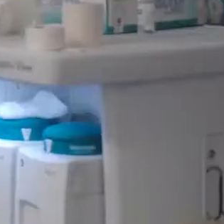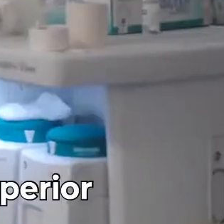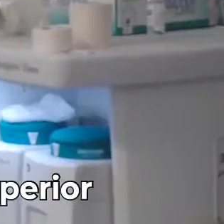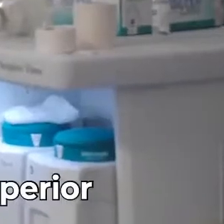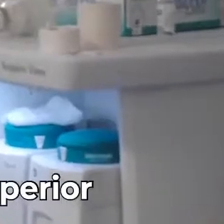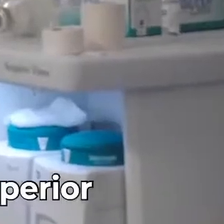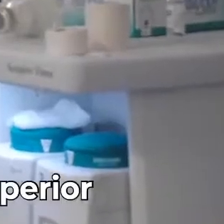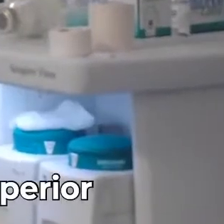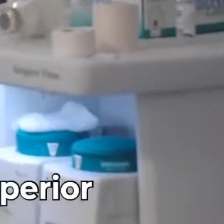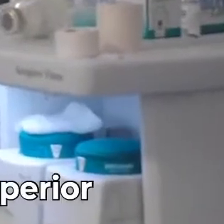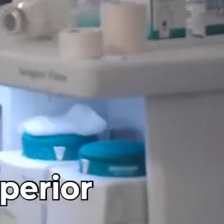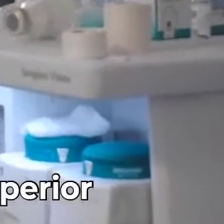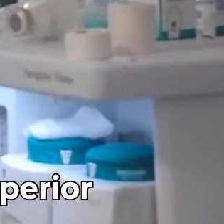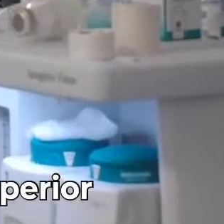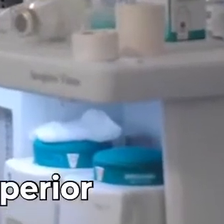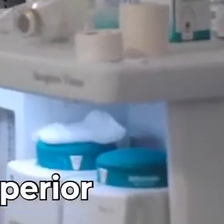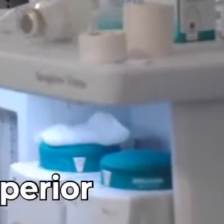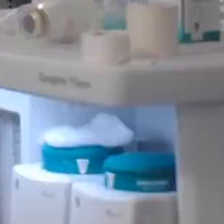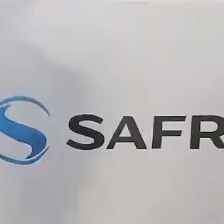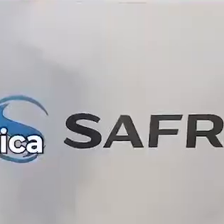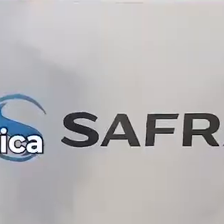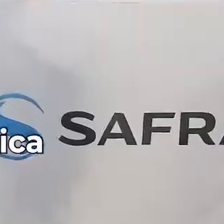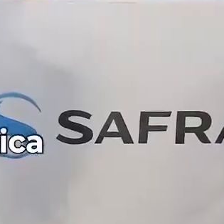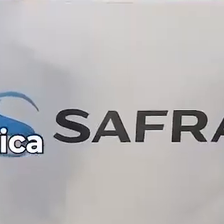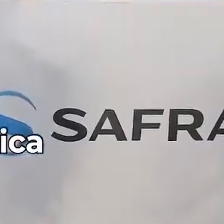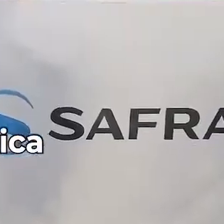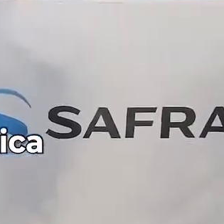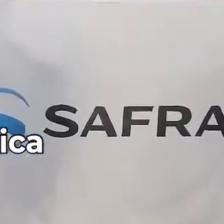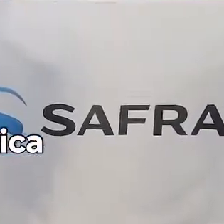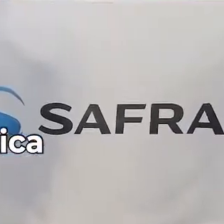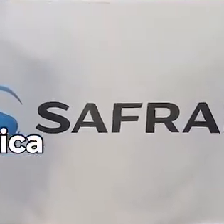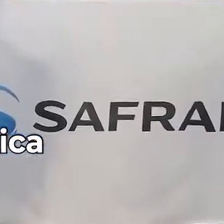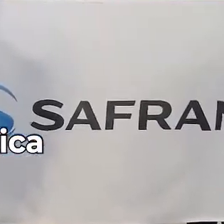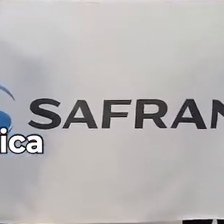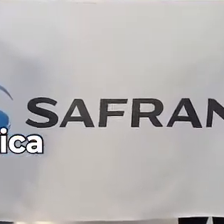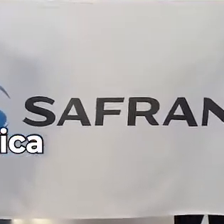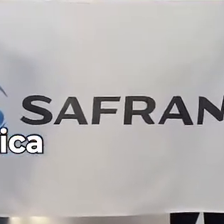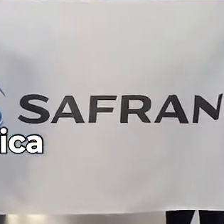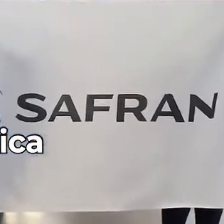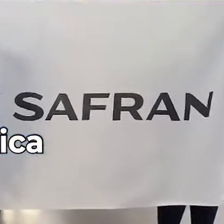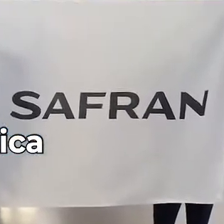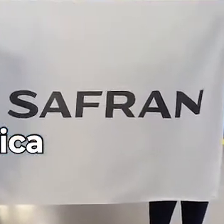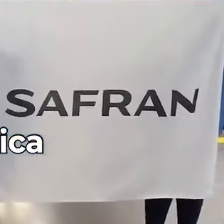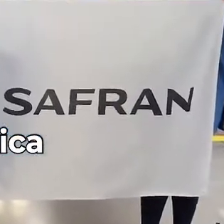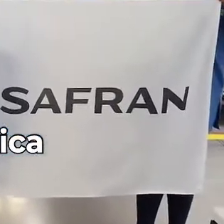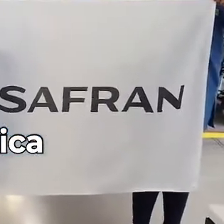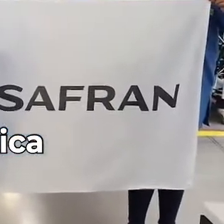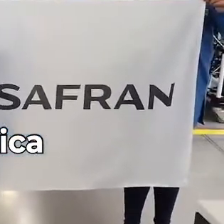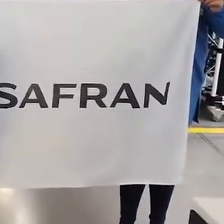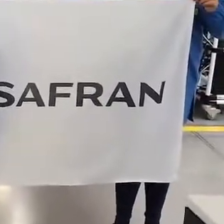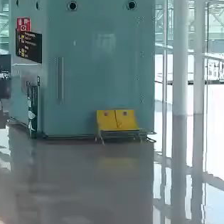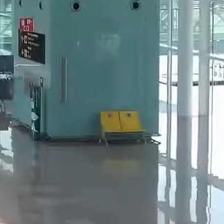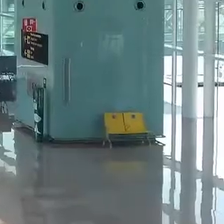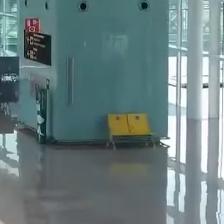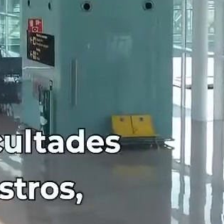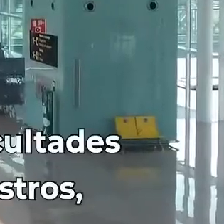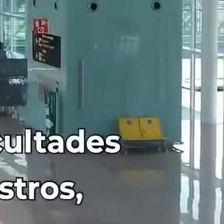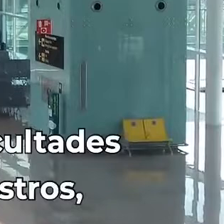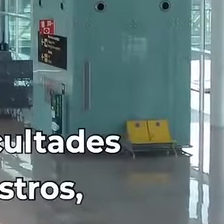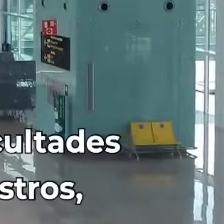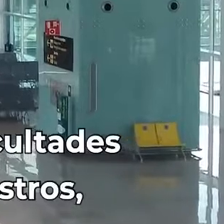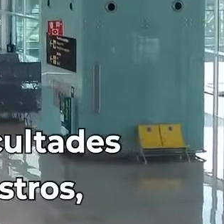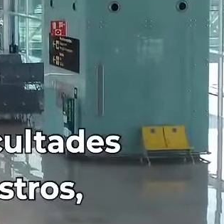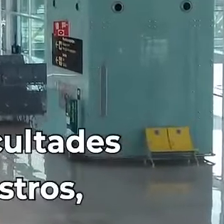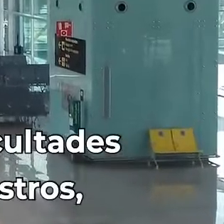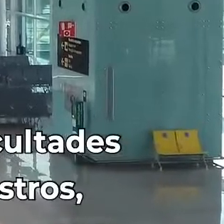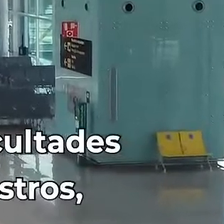investigación, de instituciones de educación superior y de empresas privadas con ética social y vocación solidaria. En medio